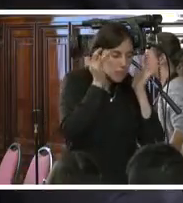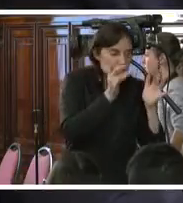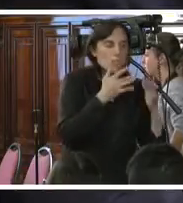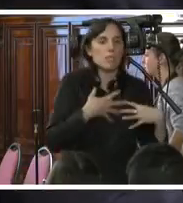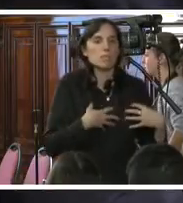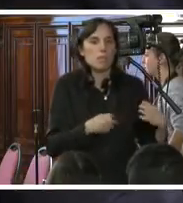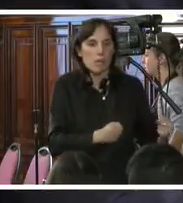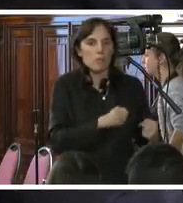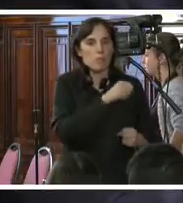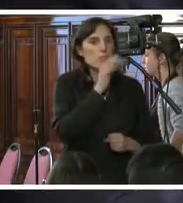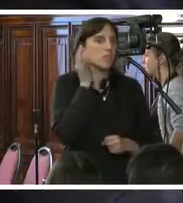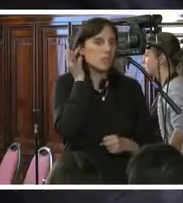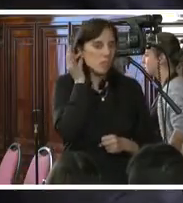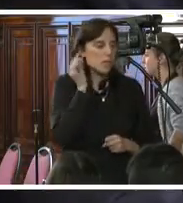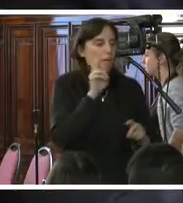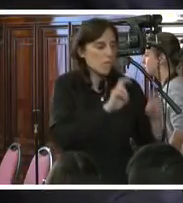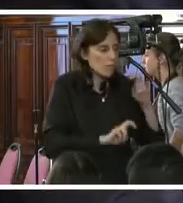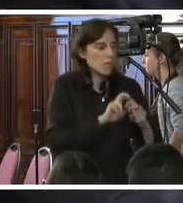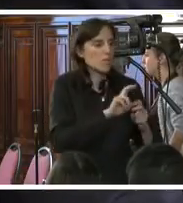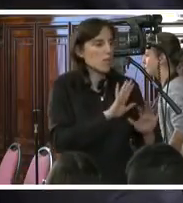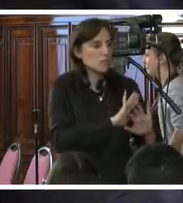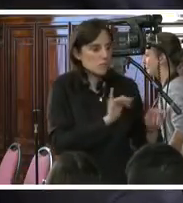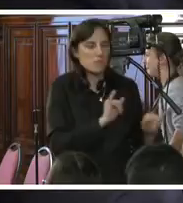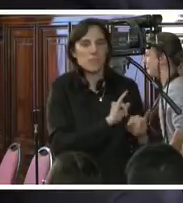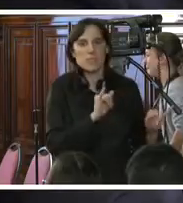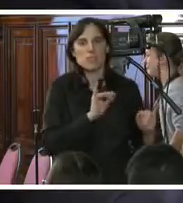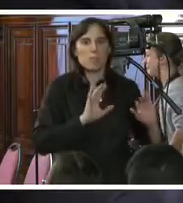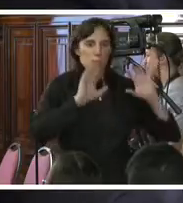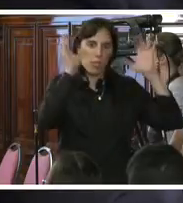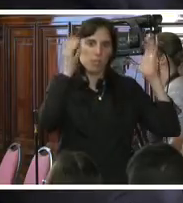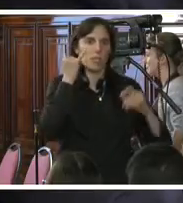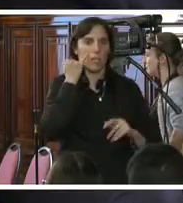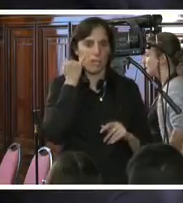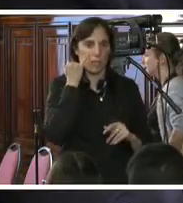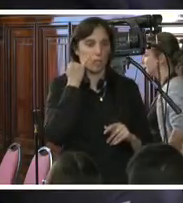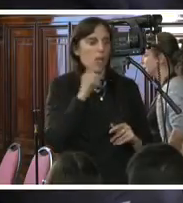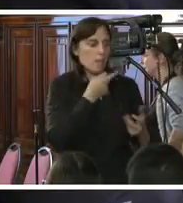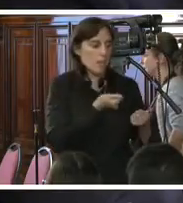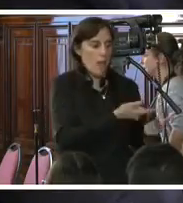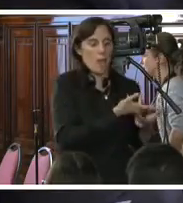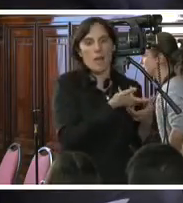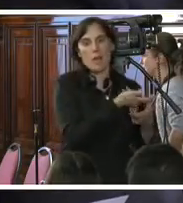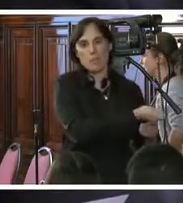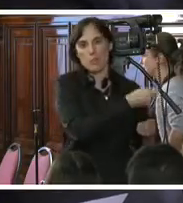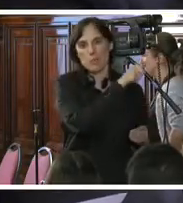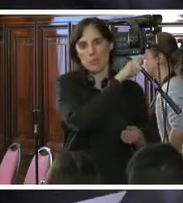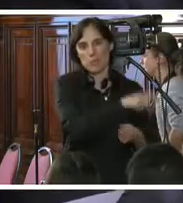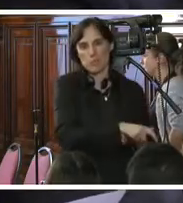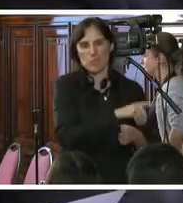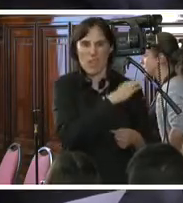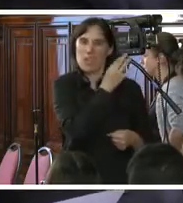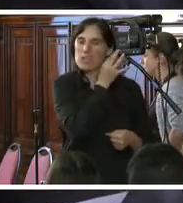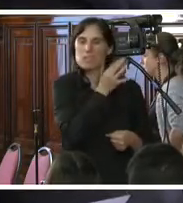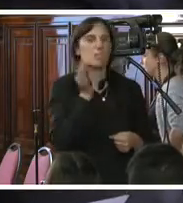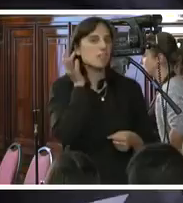que vele principalmente por la prevención de la violencia y por el acceso a servicios y apoyo apropiados. En ese sentido, es